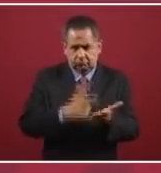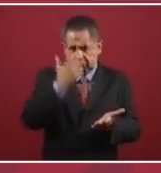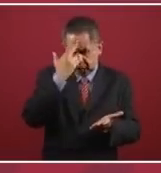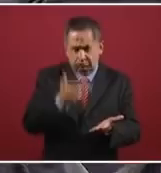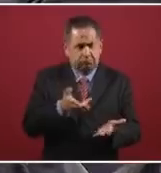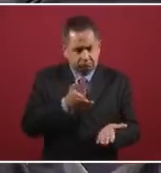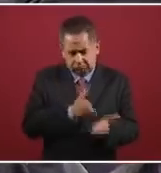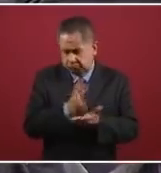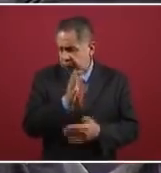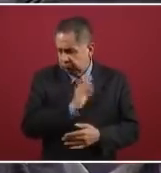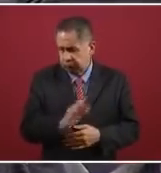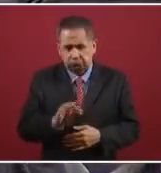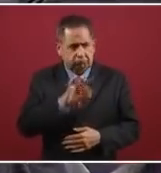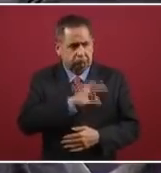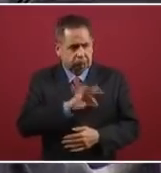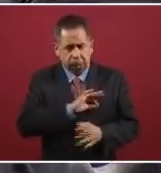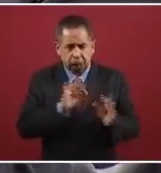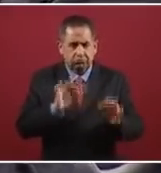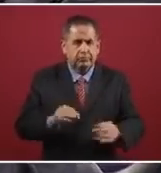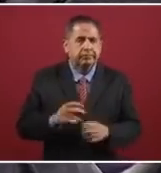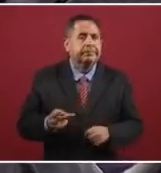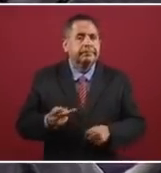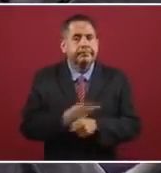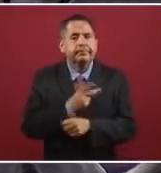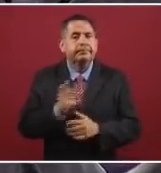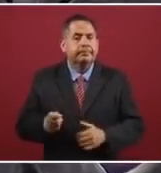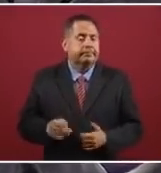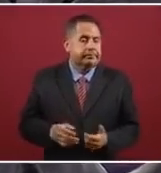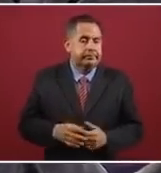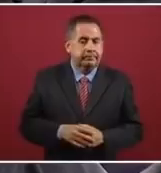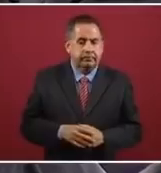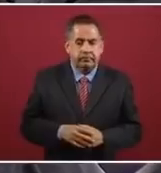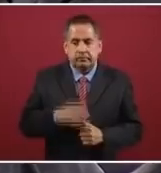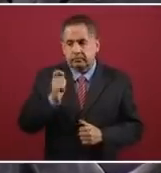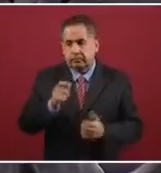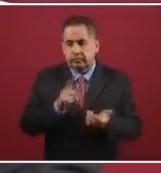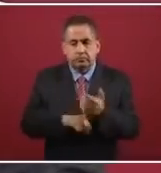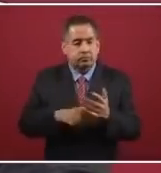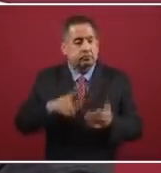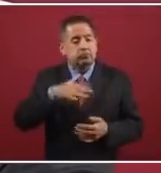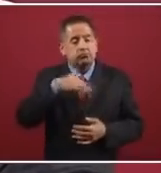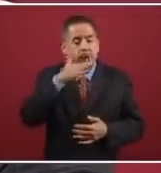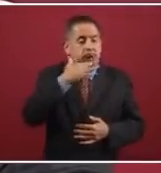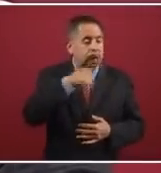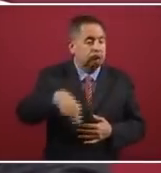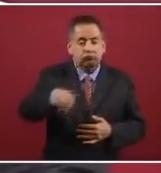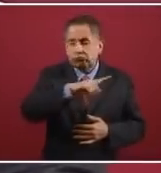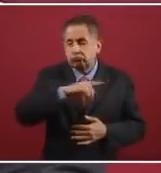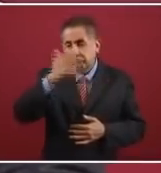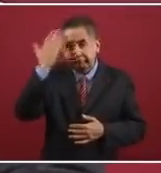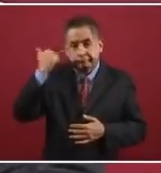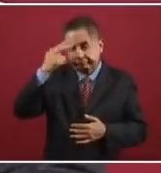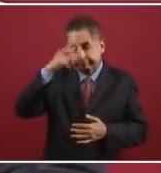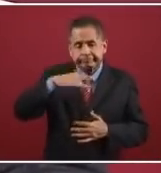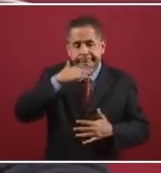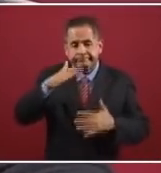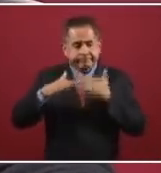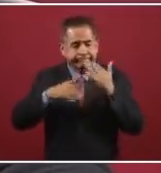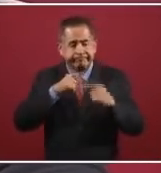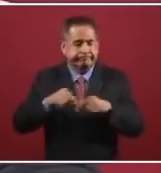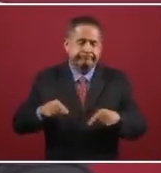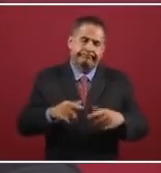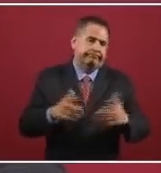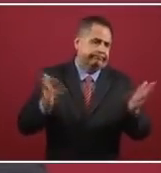legítimo. Lo que pasa es que con la corrupción que imperaba en México,